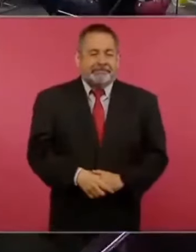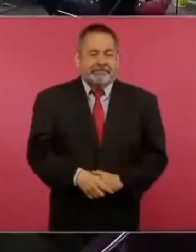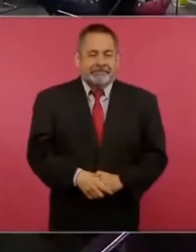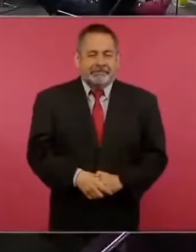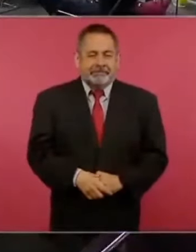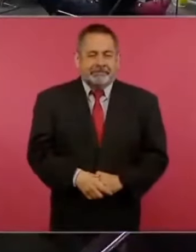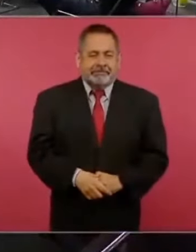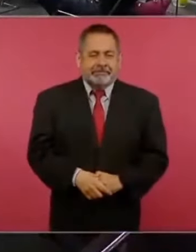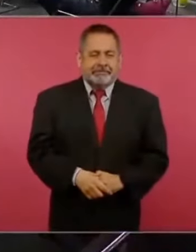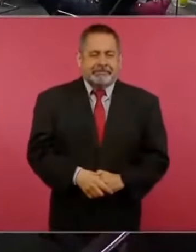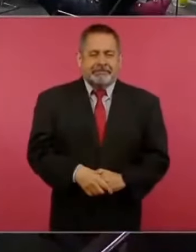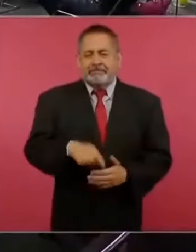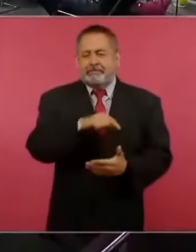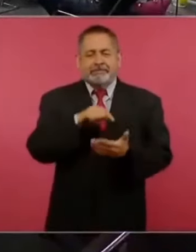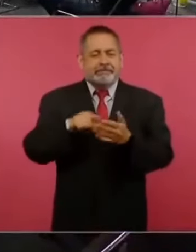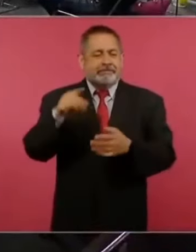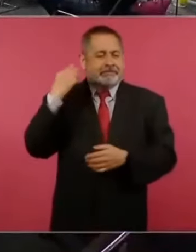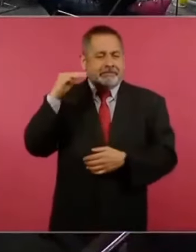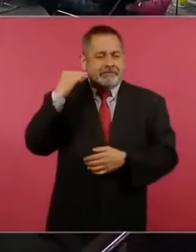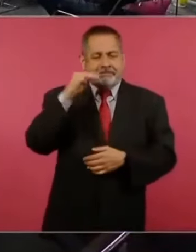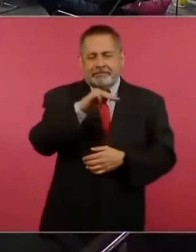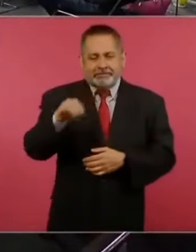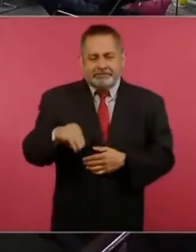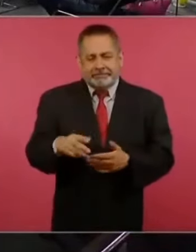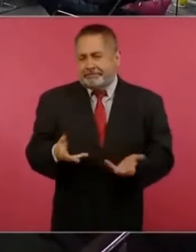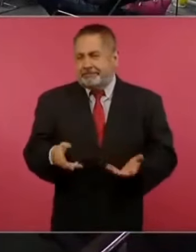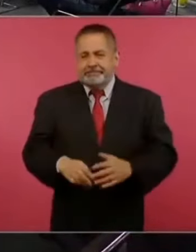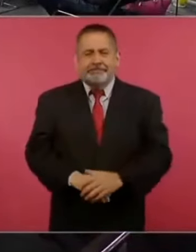A Apatzingán, Michoacán.